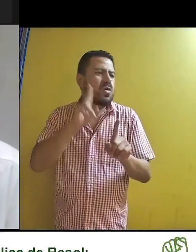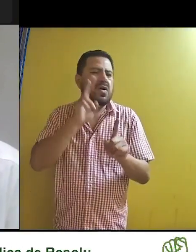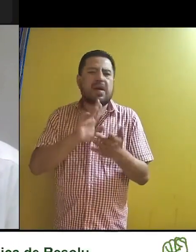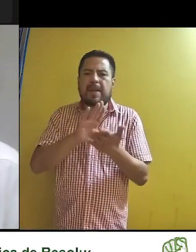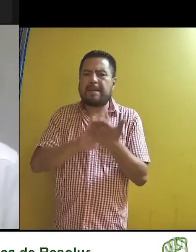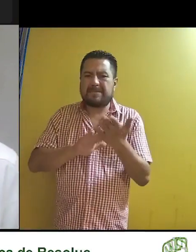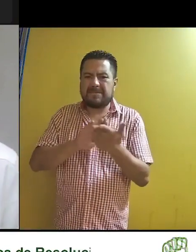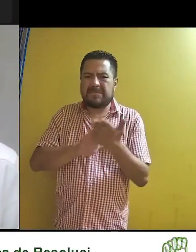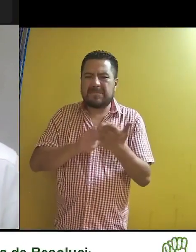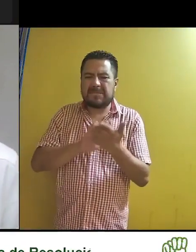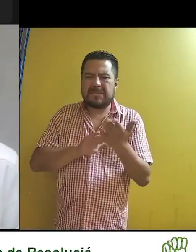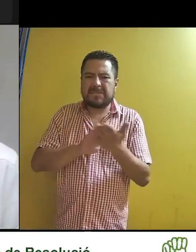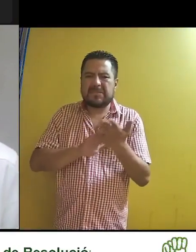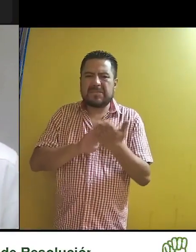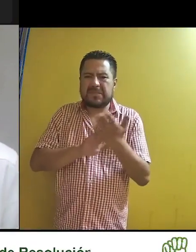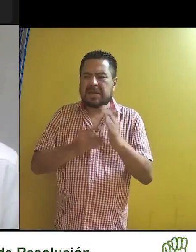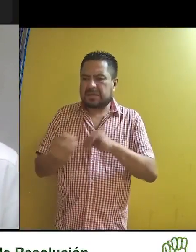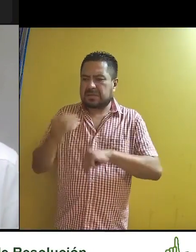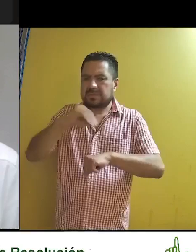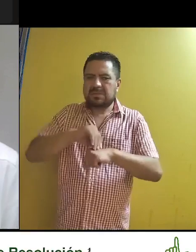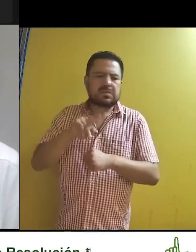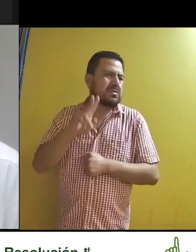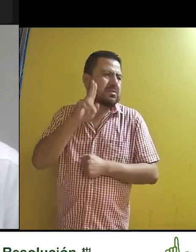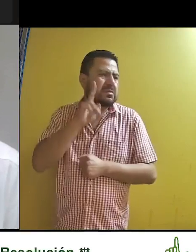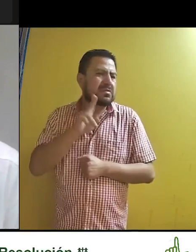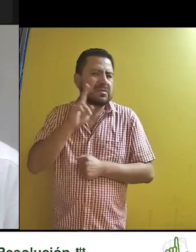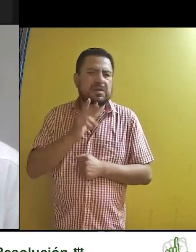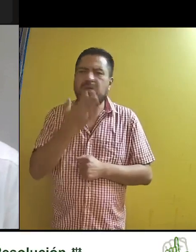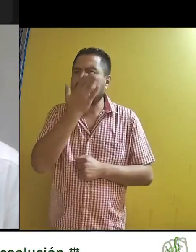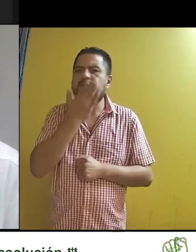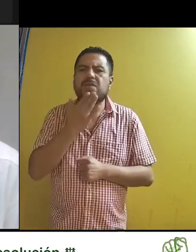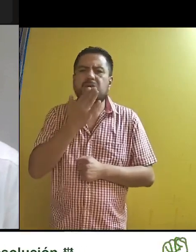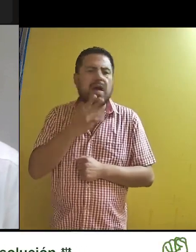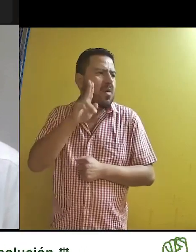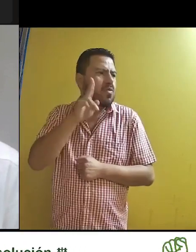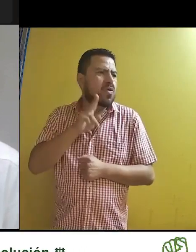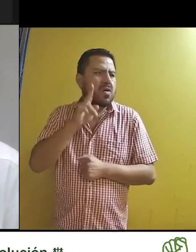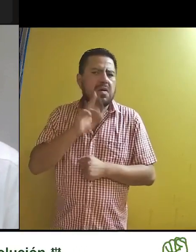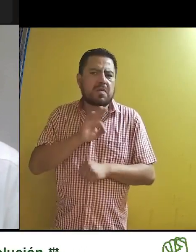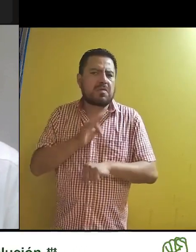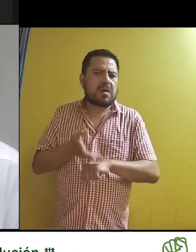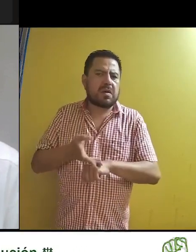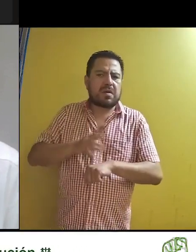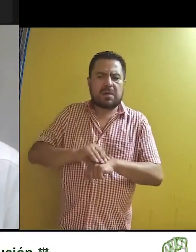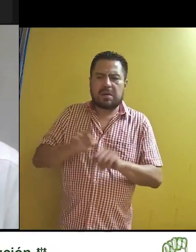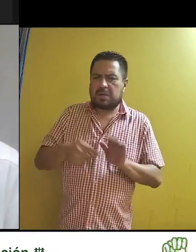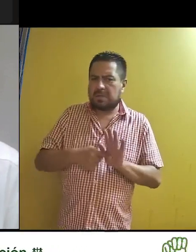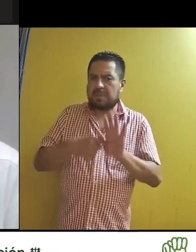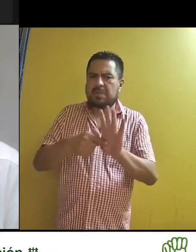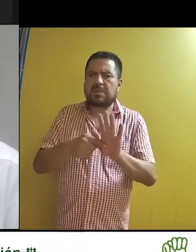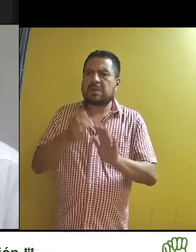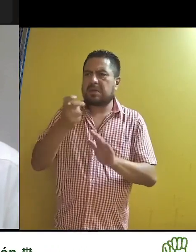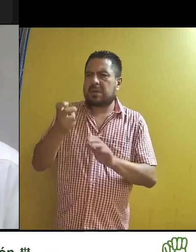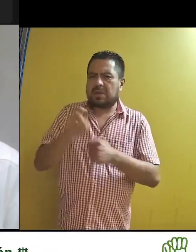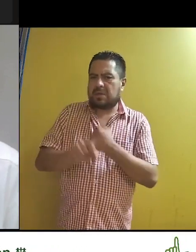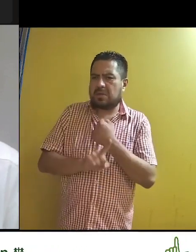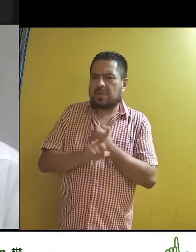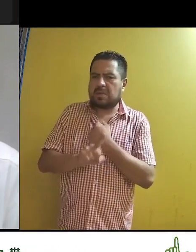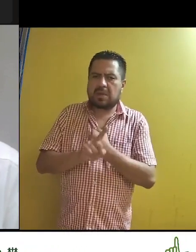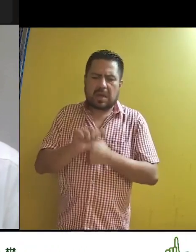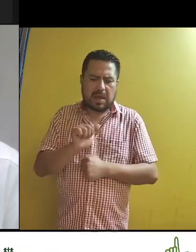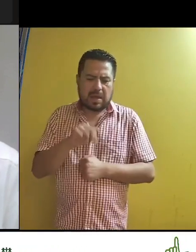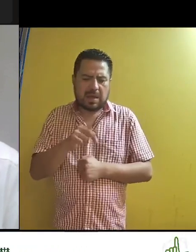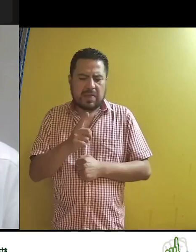documentos públicos excluidos de valoración, ya no existe prueba alguna que permita sostener la acusación de que Andrés